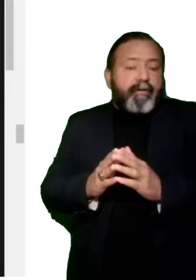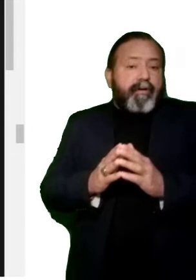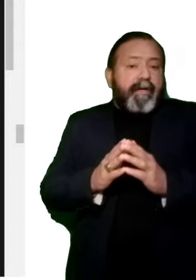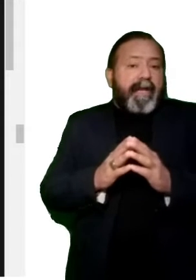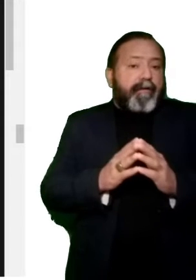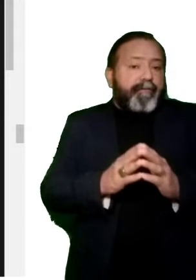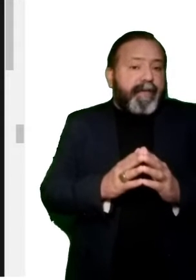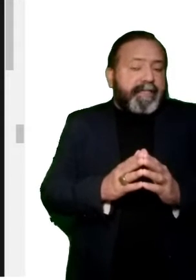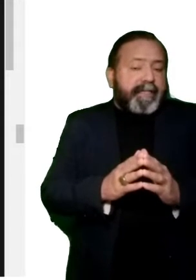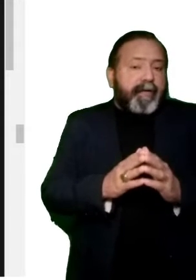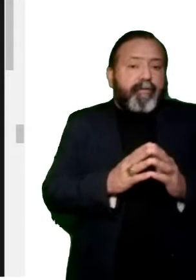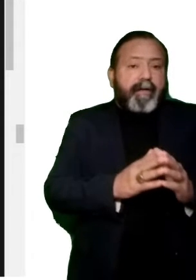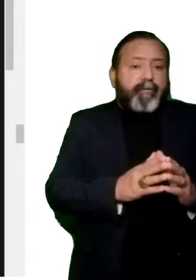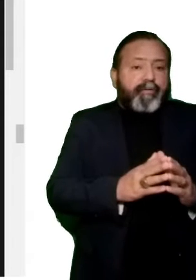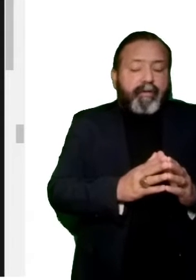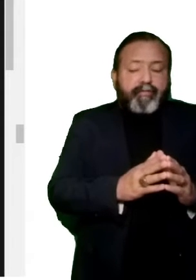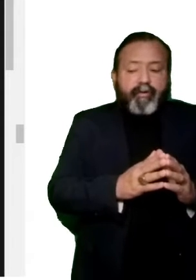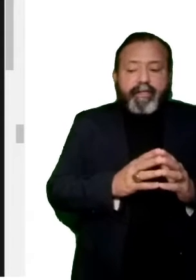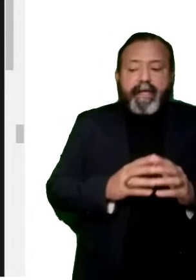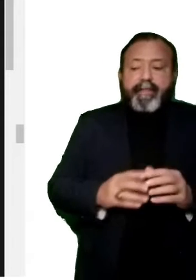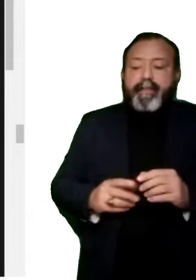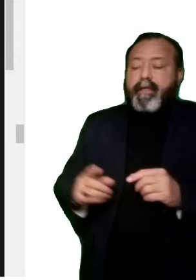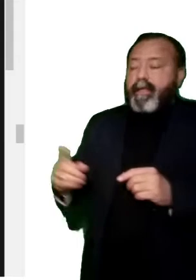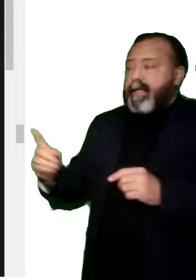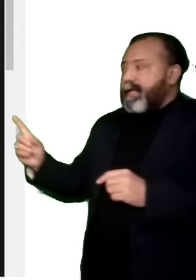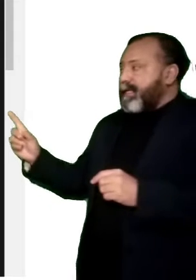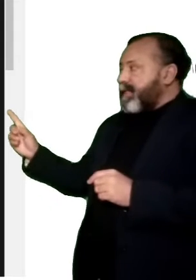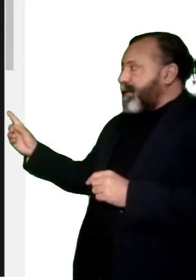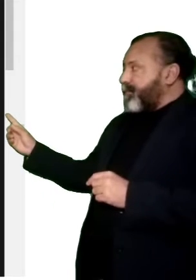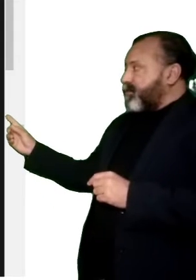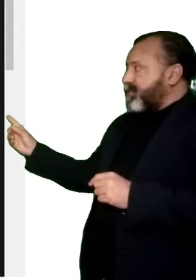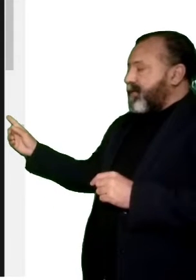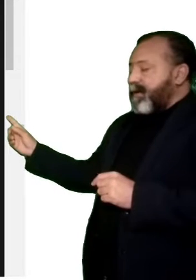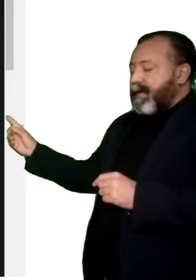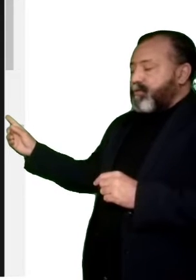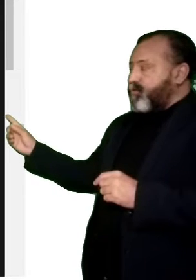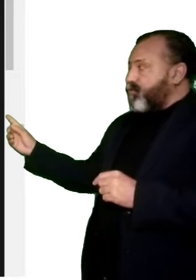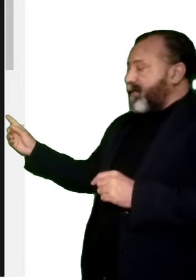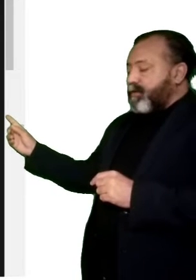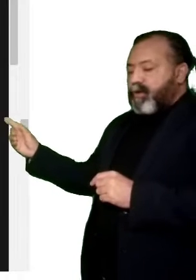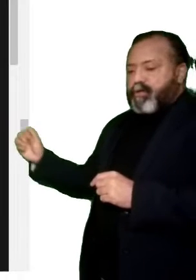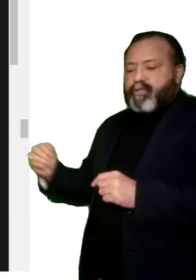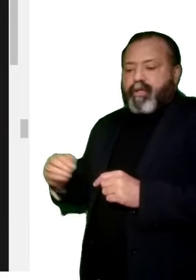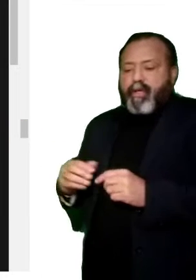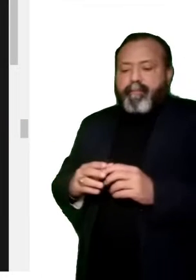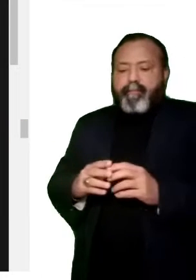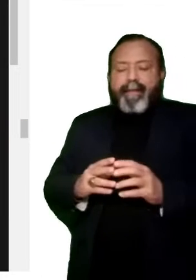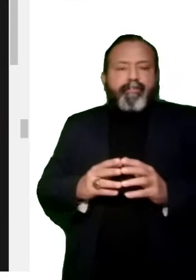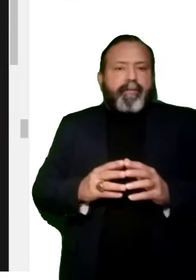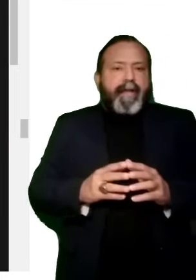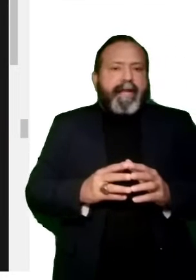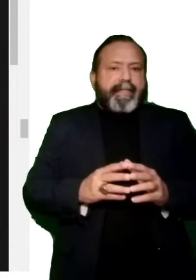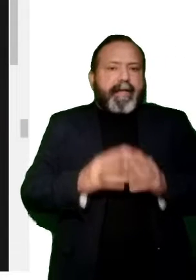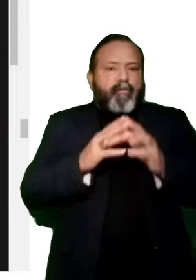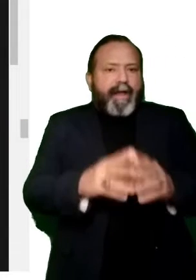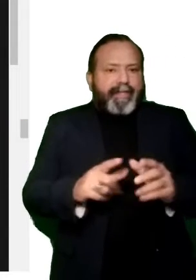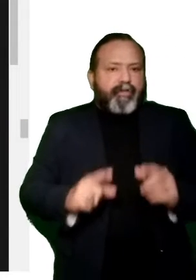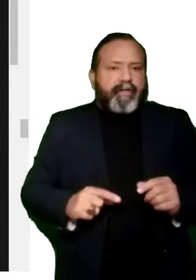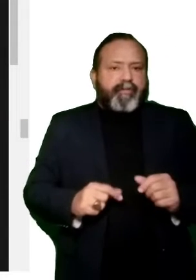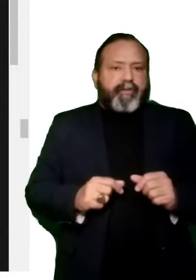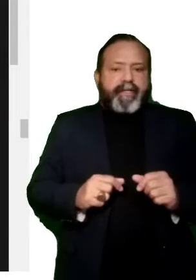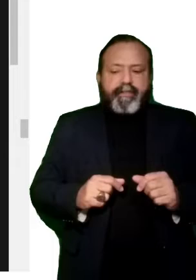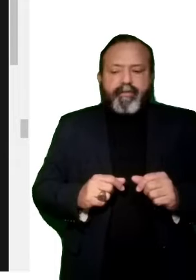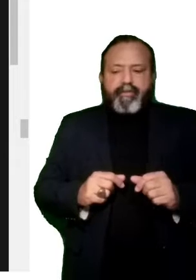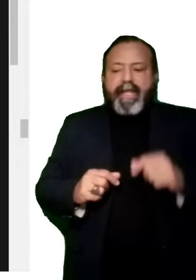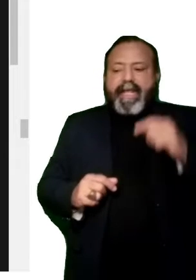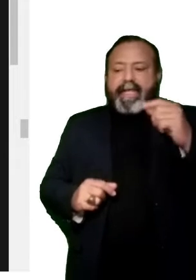el parentesco, la confianza o el abuso de autoridad. En esta diapositiva número 2 vamos a hablar